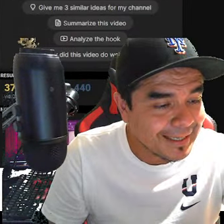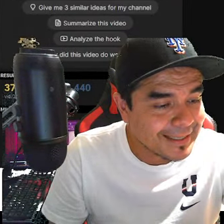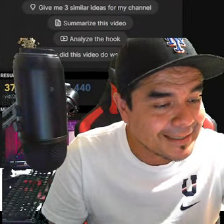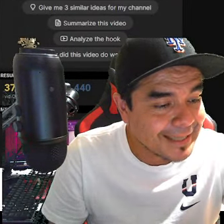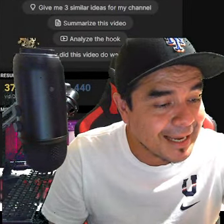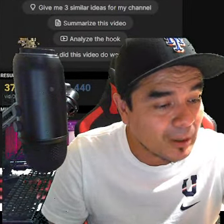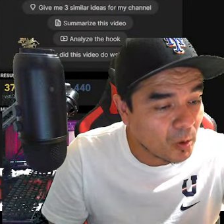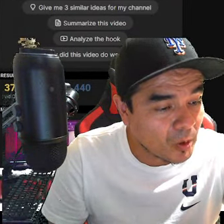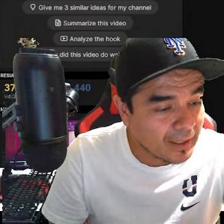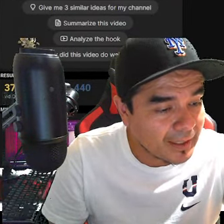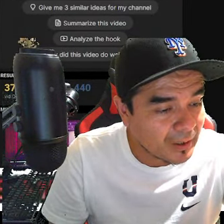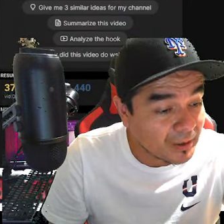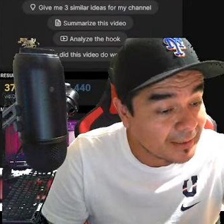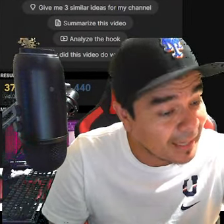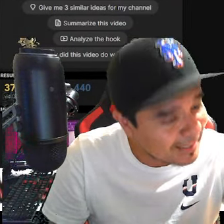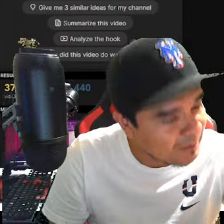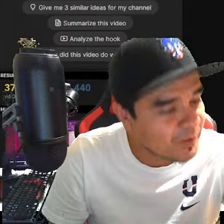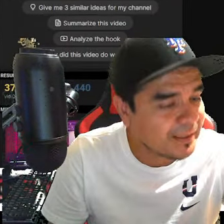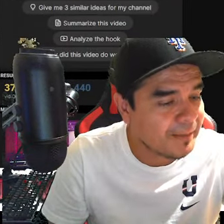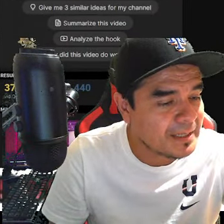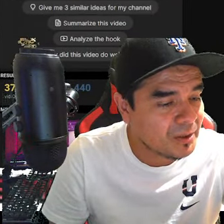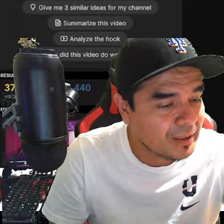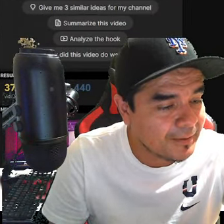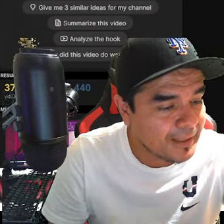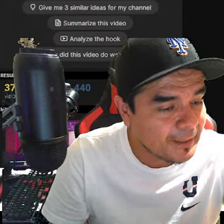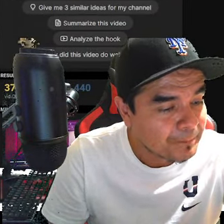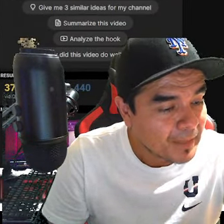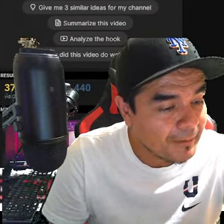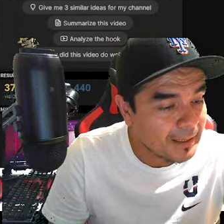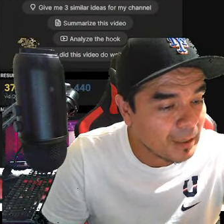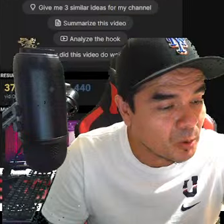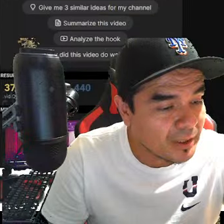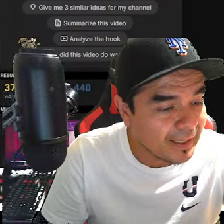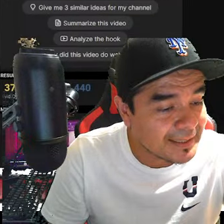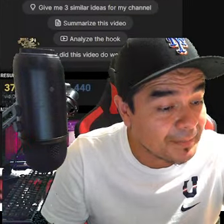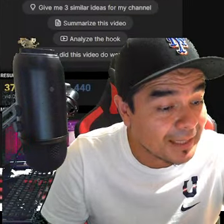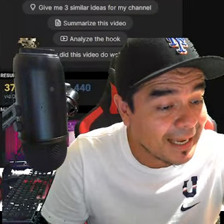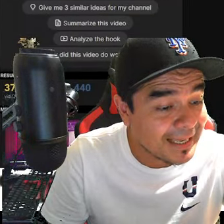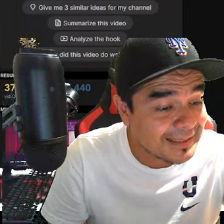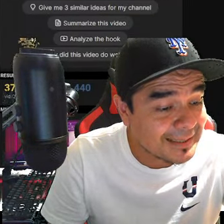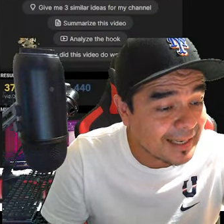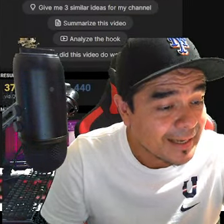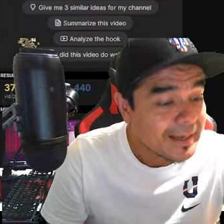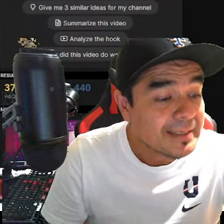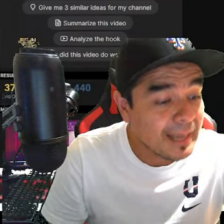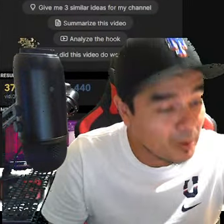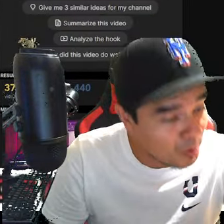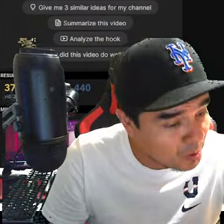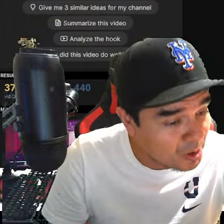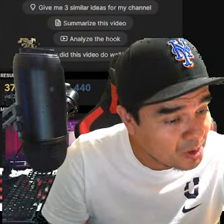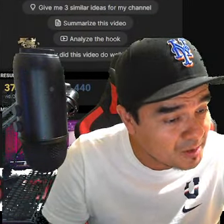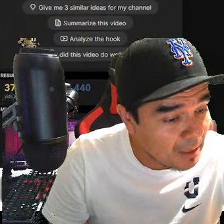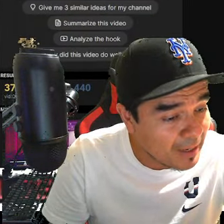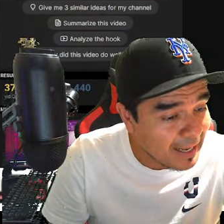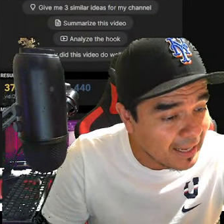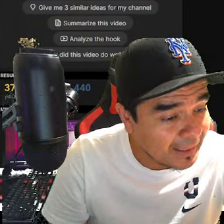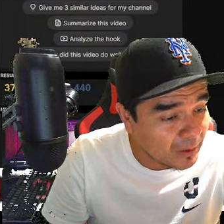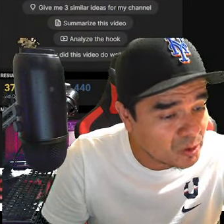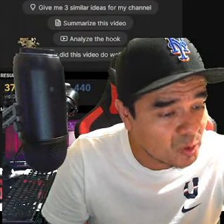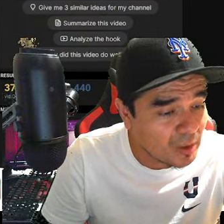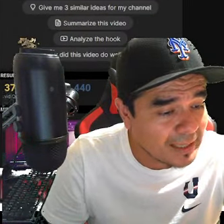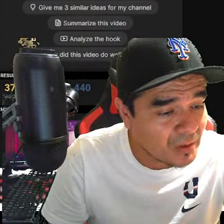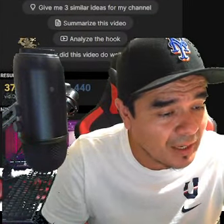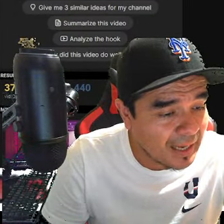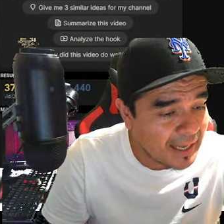que está conectada. Un fuerte abrazo, Evelina Gutiérrez, Imelda SC, saludos. Laura